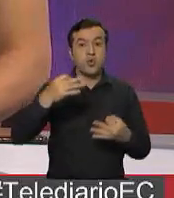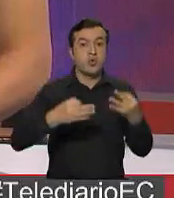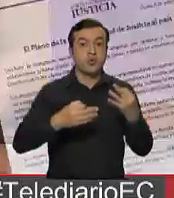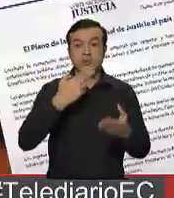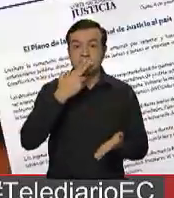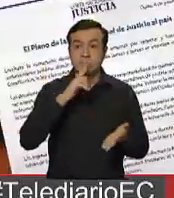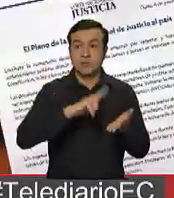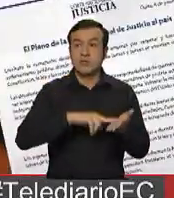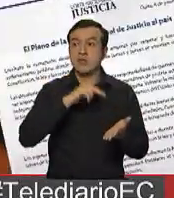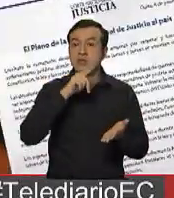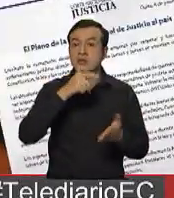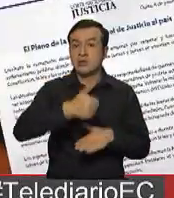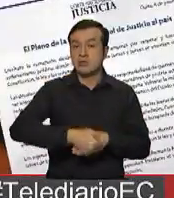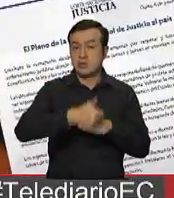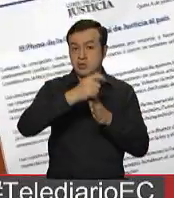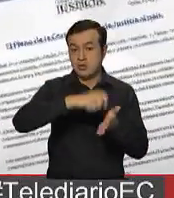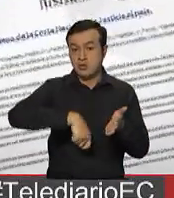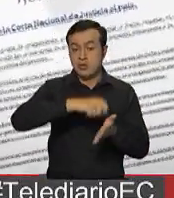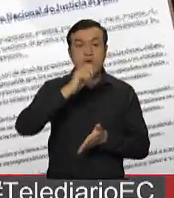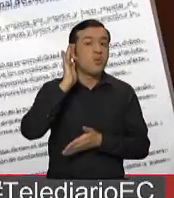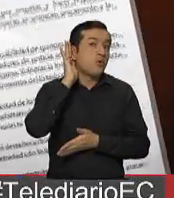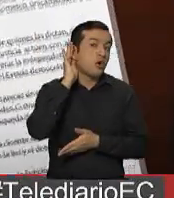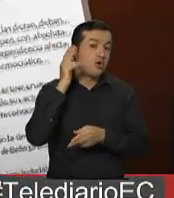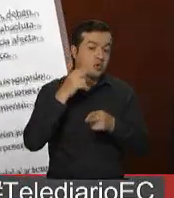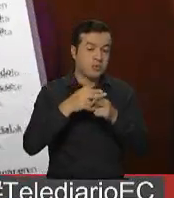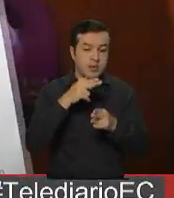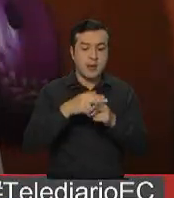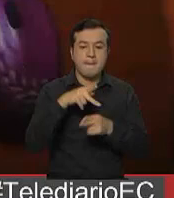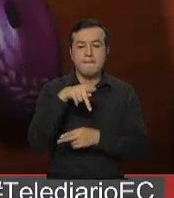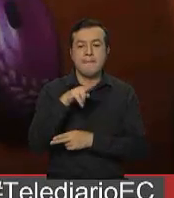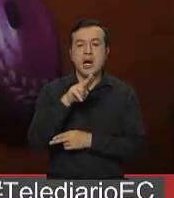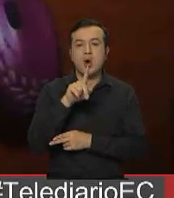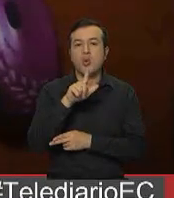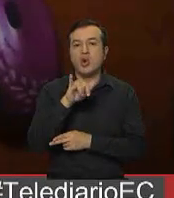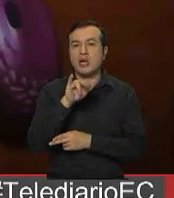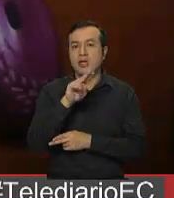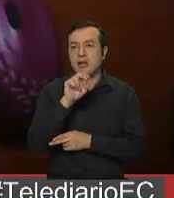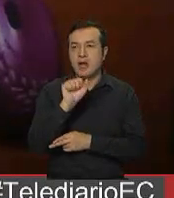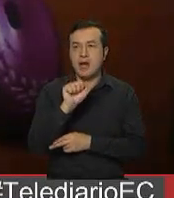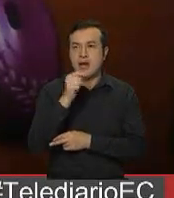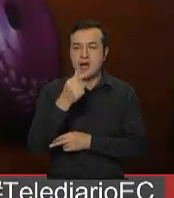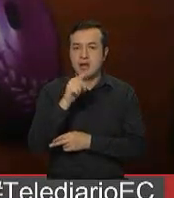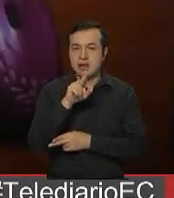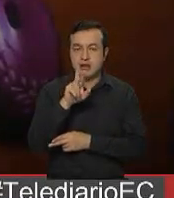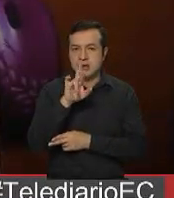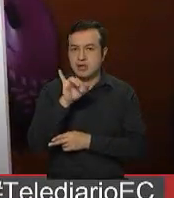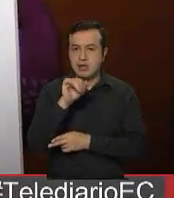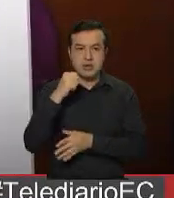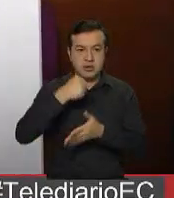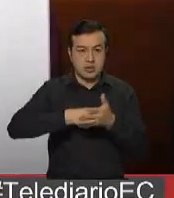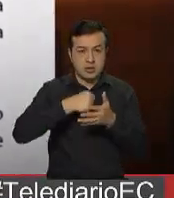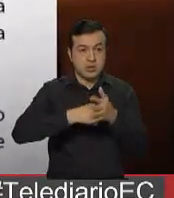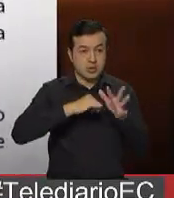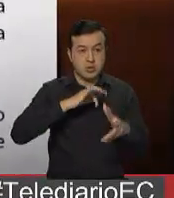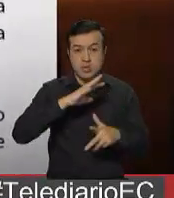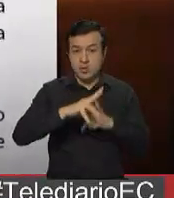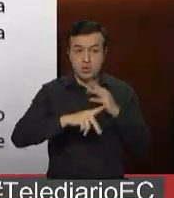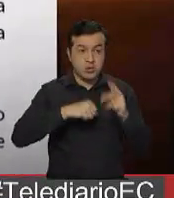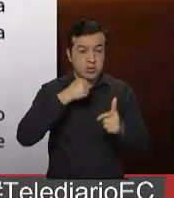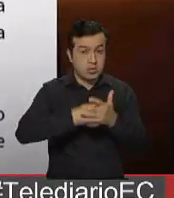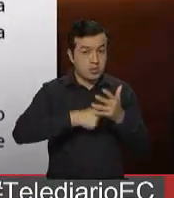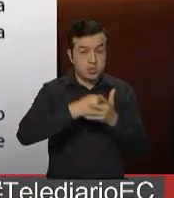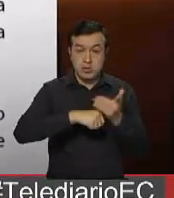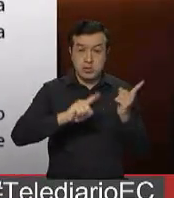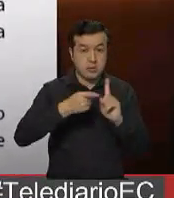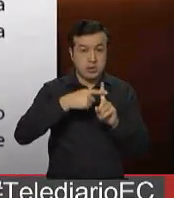es firmada por su titular, la doctora Paulina Aguirre Suárez. En esta se señala: combatir la corrupción desde la magistratura empieza por